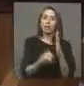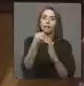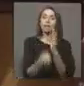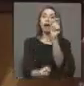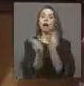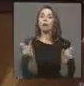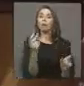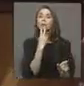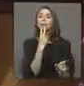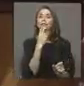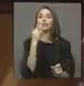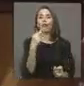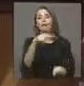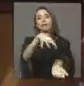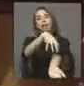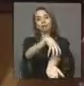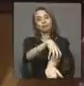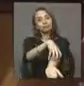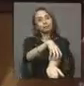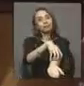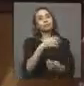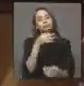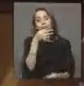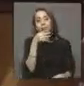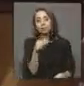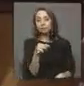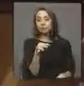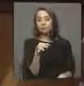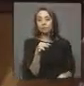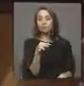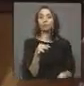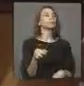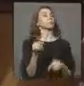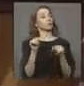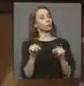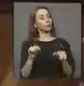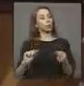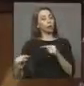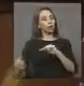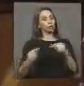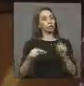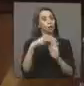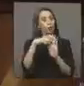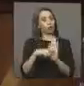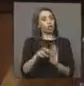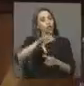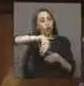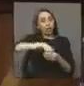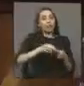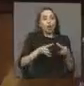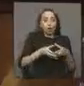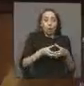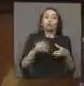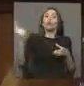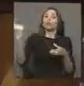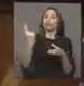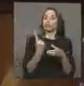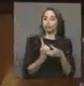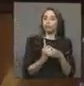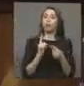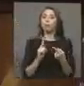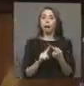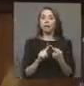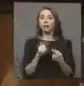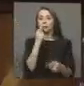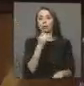de los habitantes de la región. Cabe ser presente que durante la discusión del proyecto la comisión contó con la presencia y